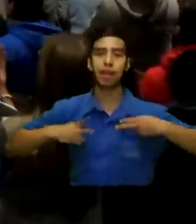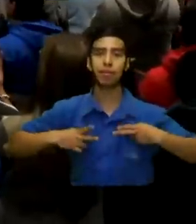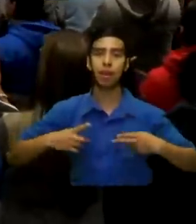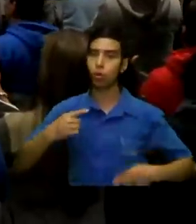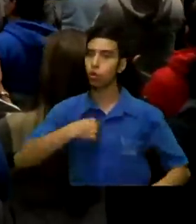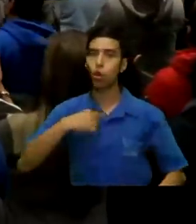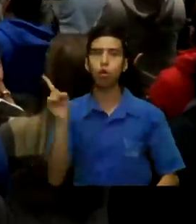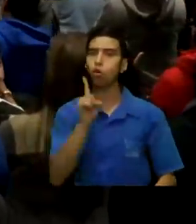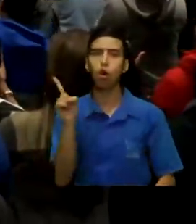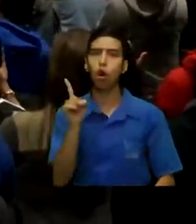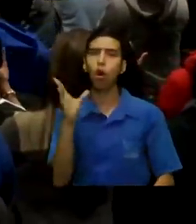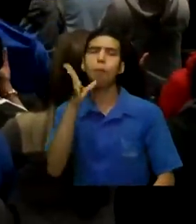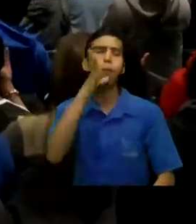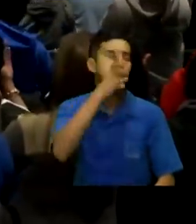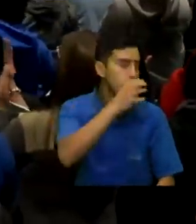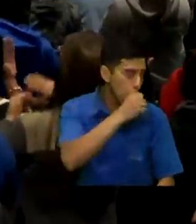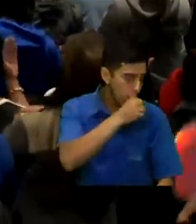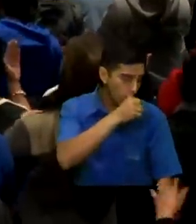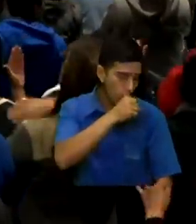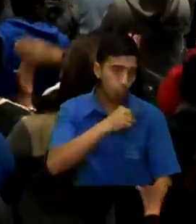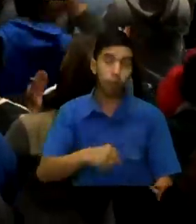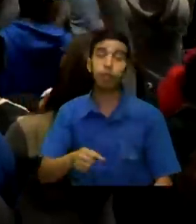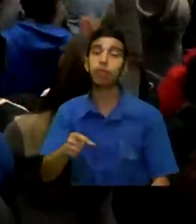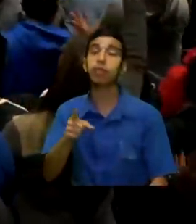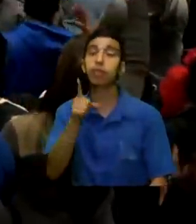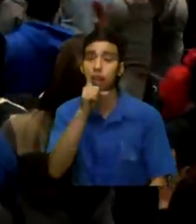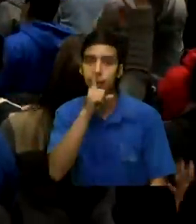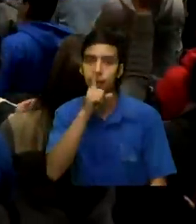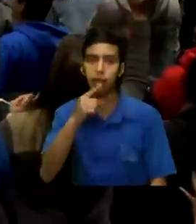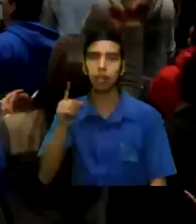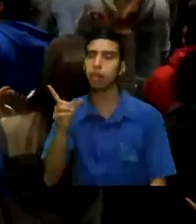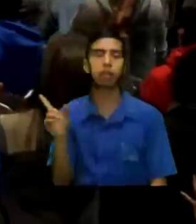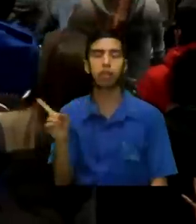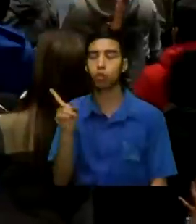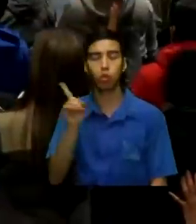cómo podría callar y no